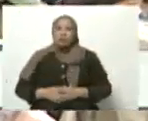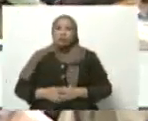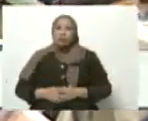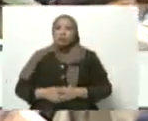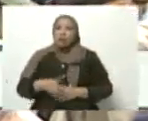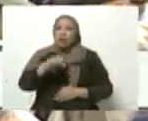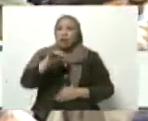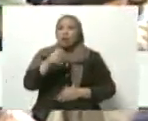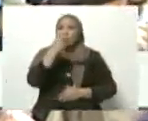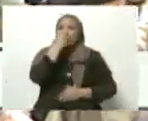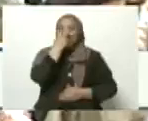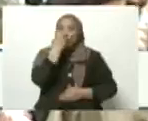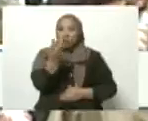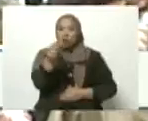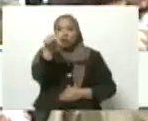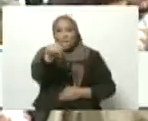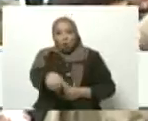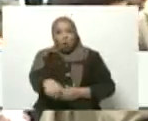visita. Digamos que...